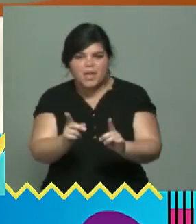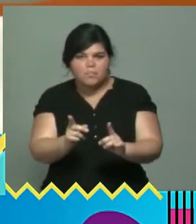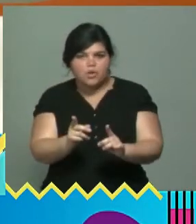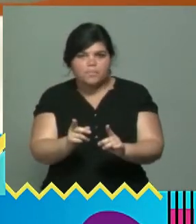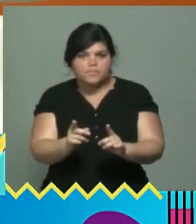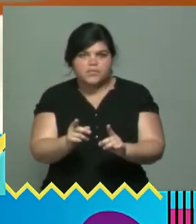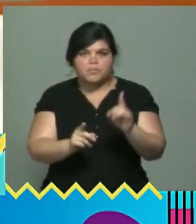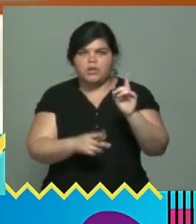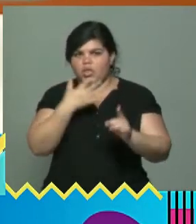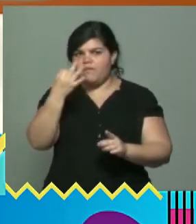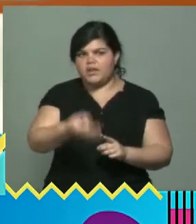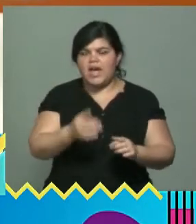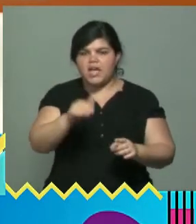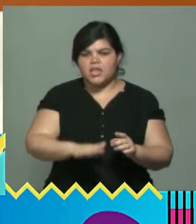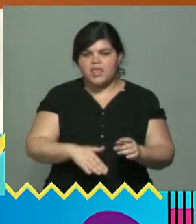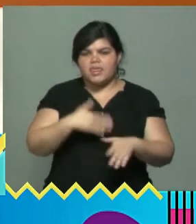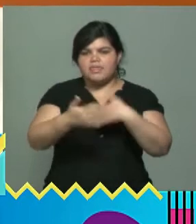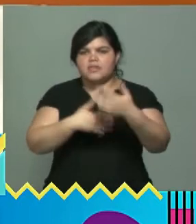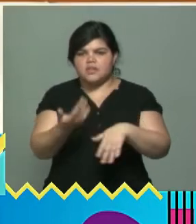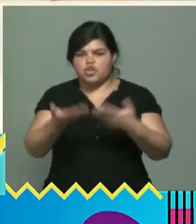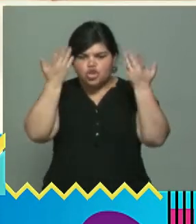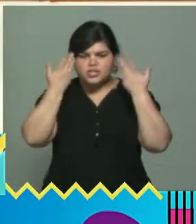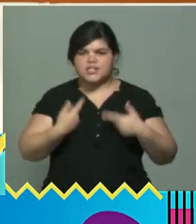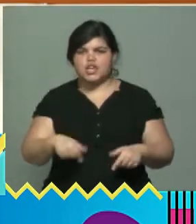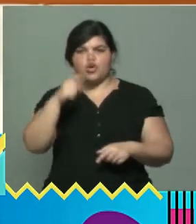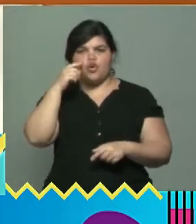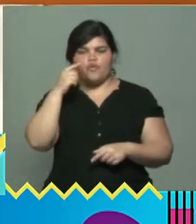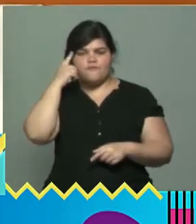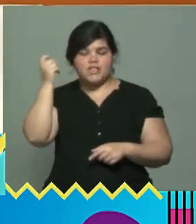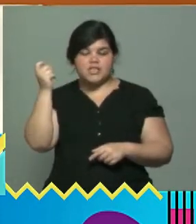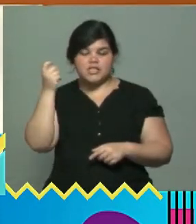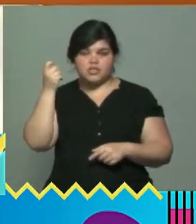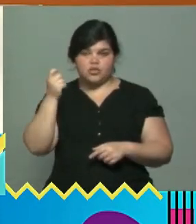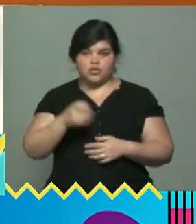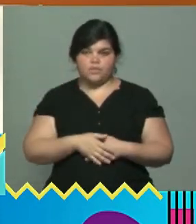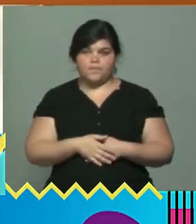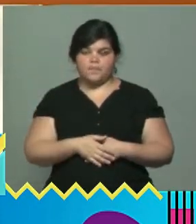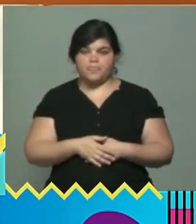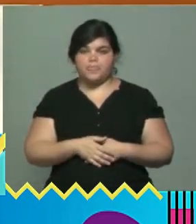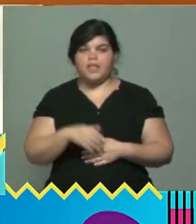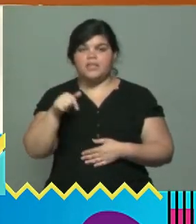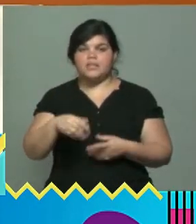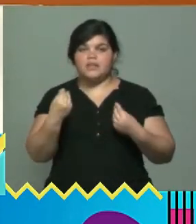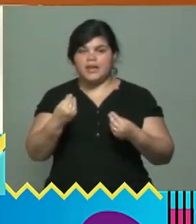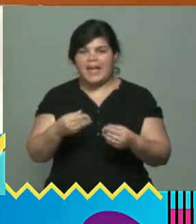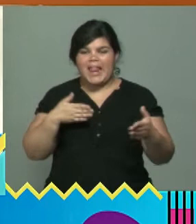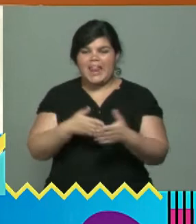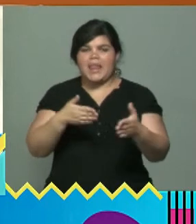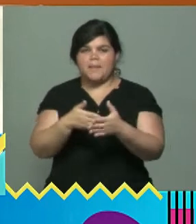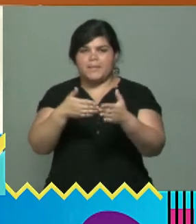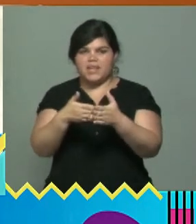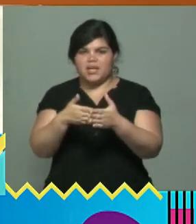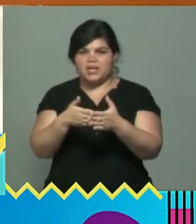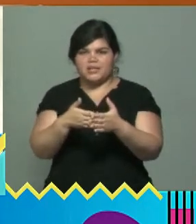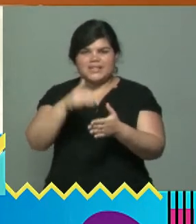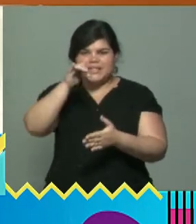se lo va limitando al niño en su desarrollo psicofísico, básicamente con el tema del maltrato y de poner los límites así, porque el límite no tiene por qué